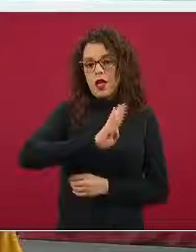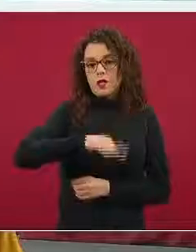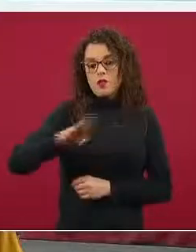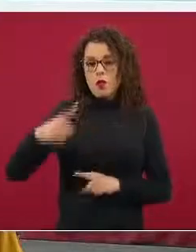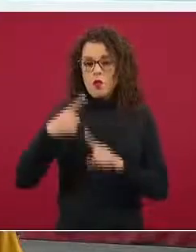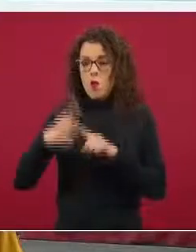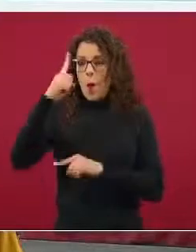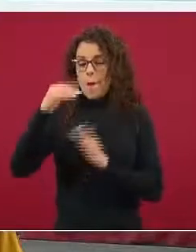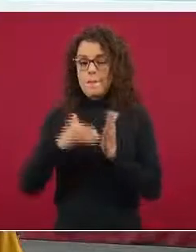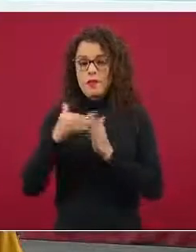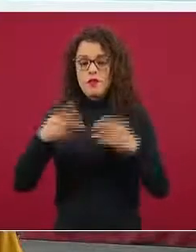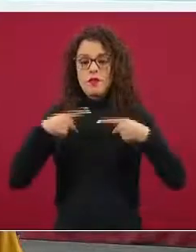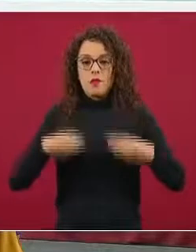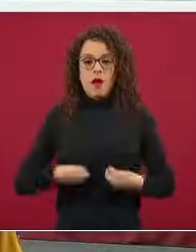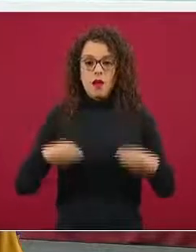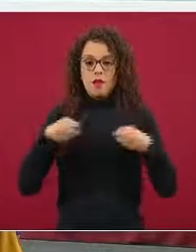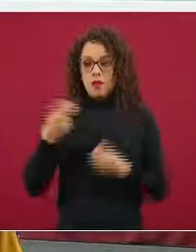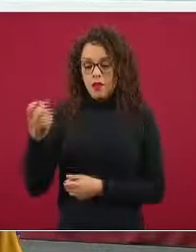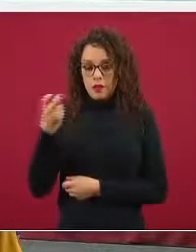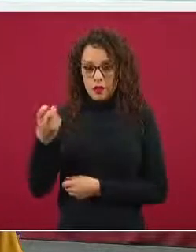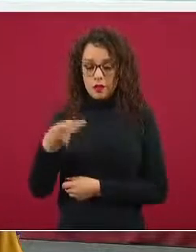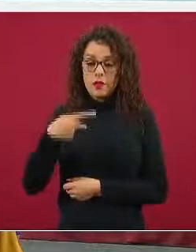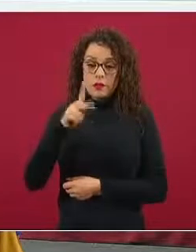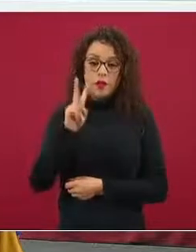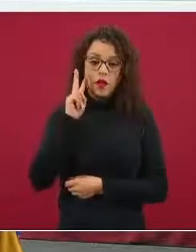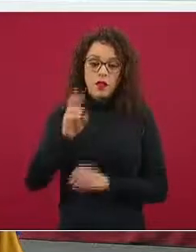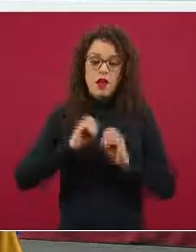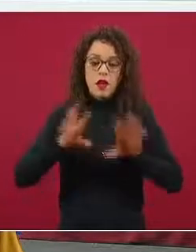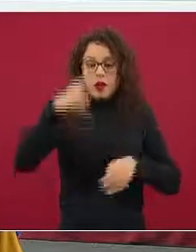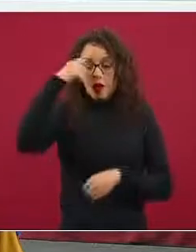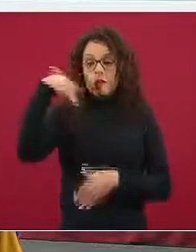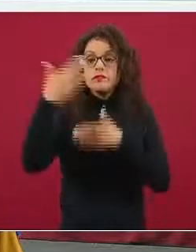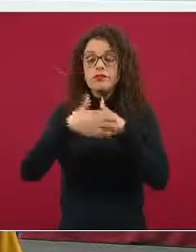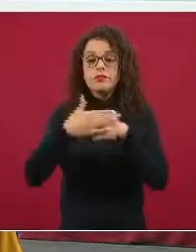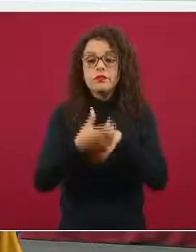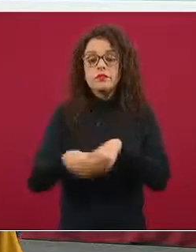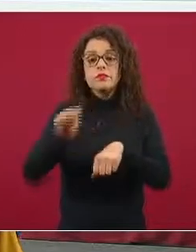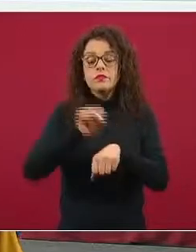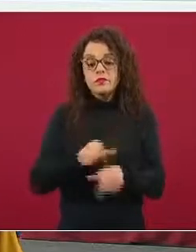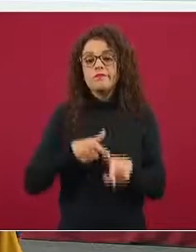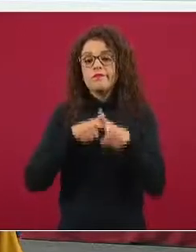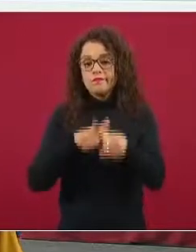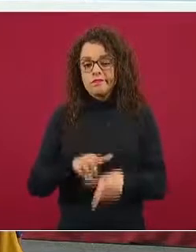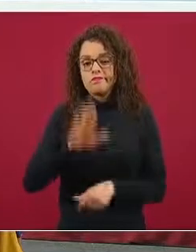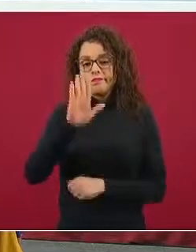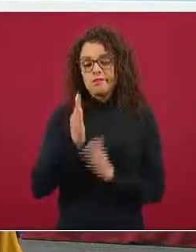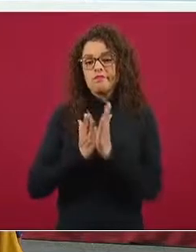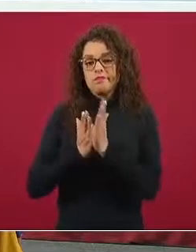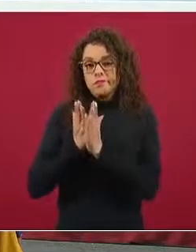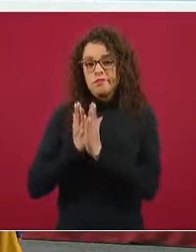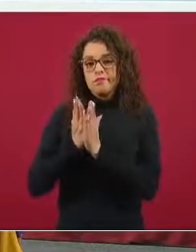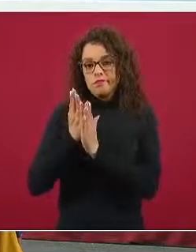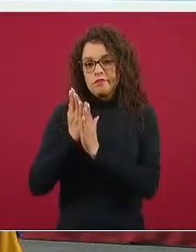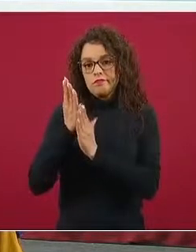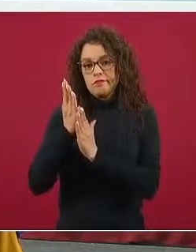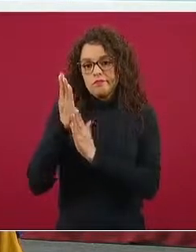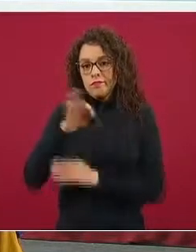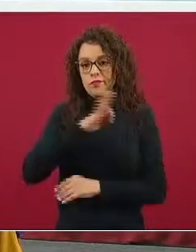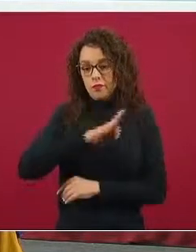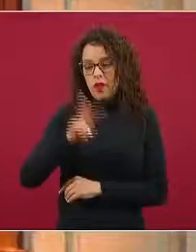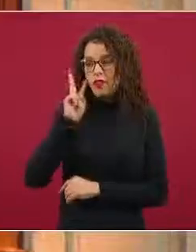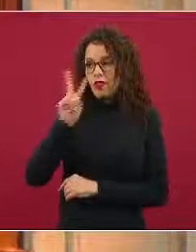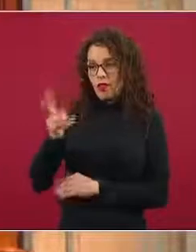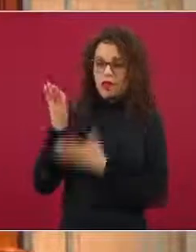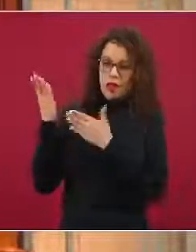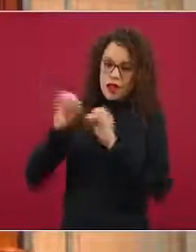lamentablemente la tendencia todavía está muy marcada como para en las siguientes semanas seguir o continuar este incremento que estamos observando.